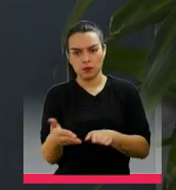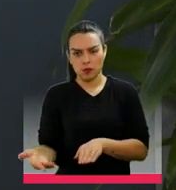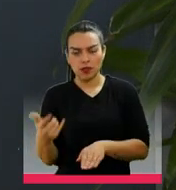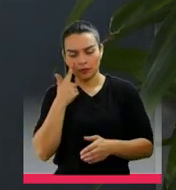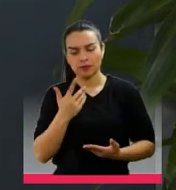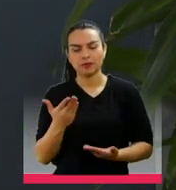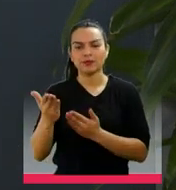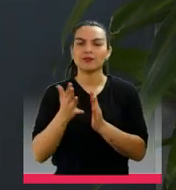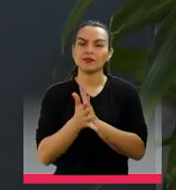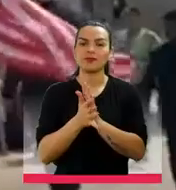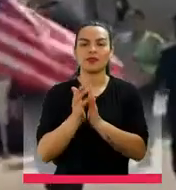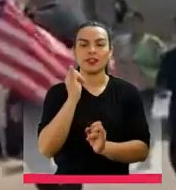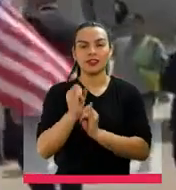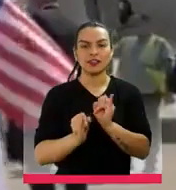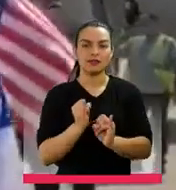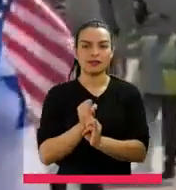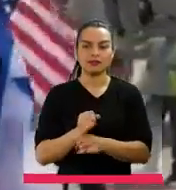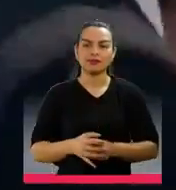panorama internacional.